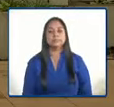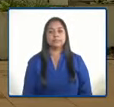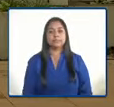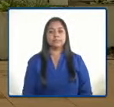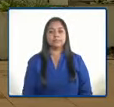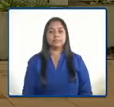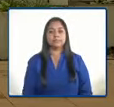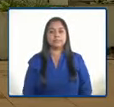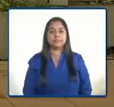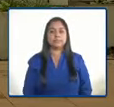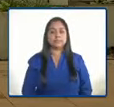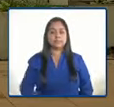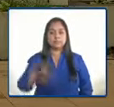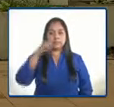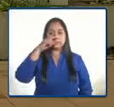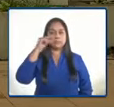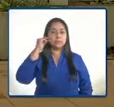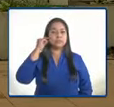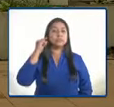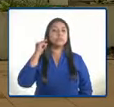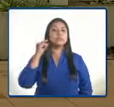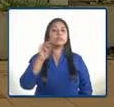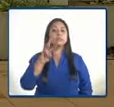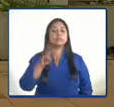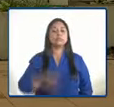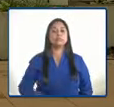Radio TGW.